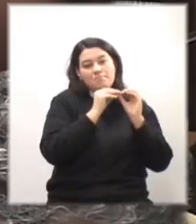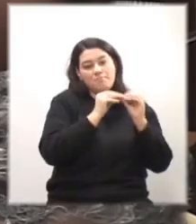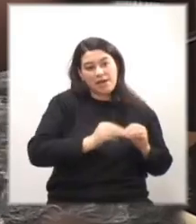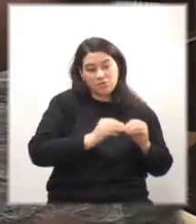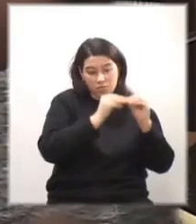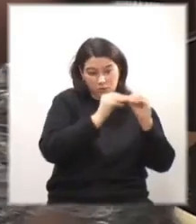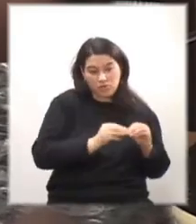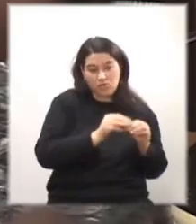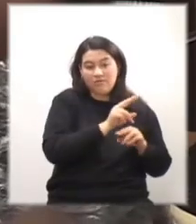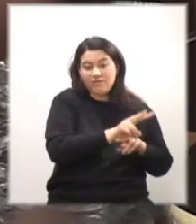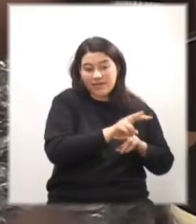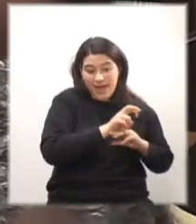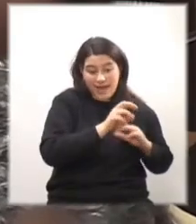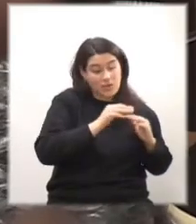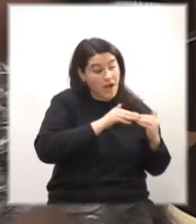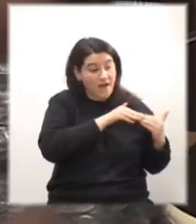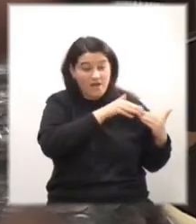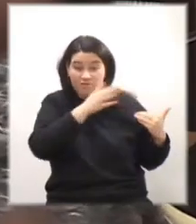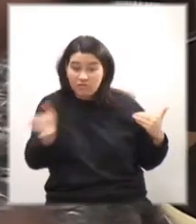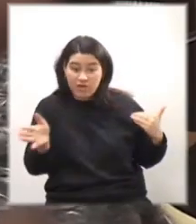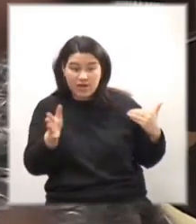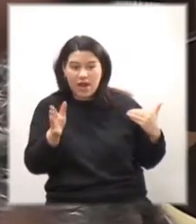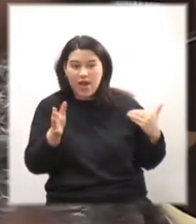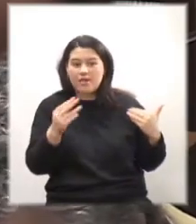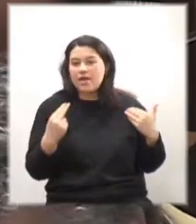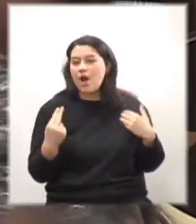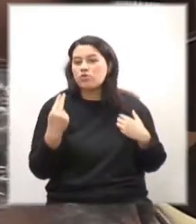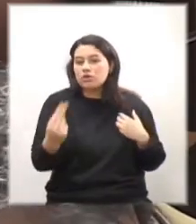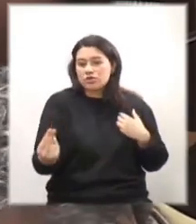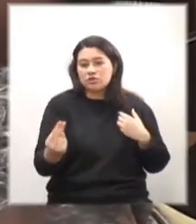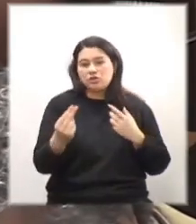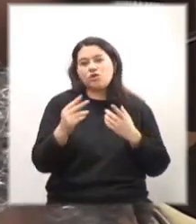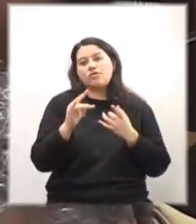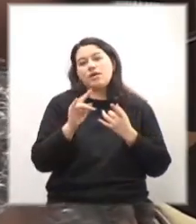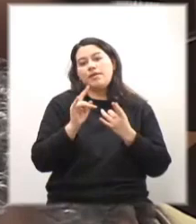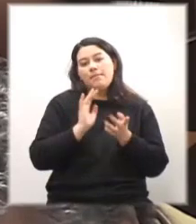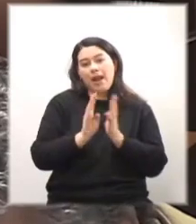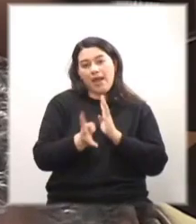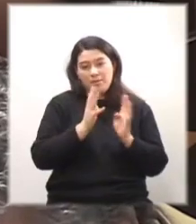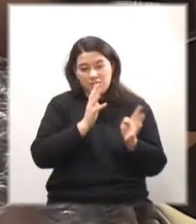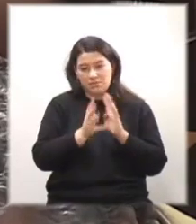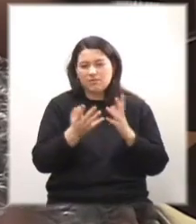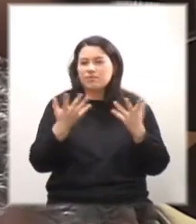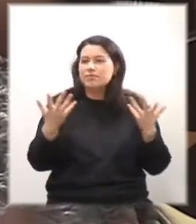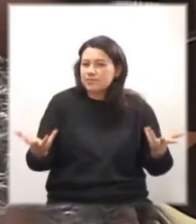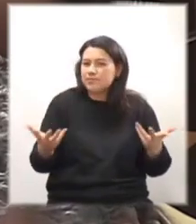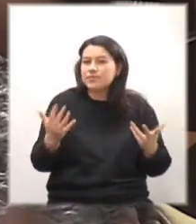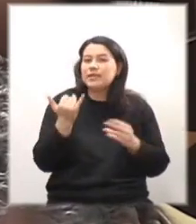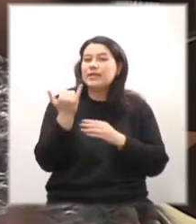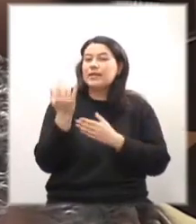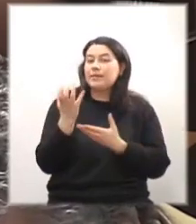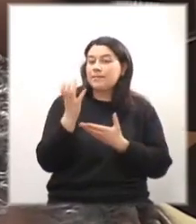y por lo tanto por fuera de toda autorización del Parlamento. Estamos hablando de